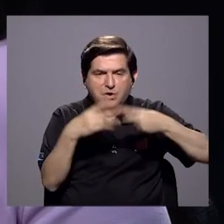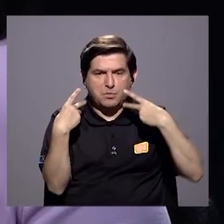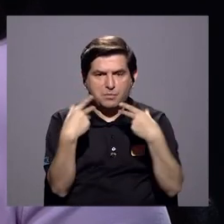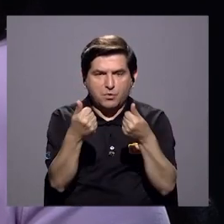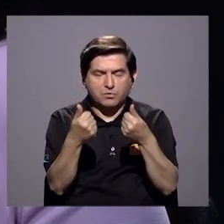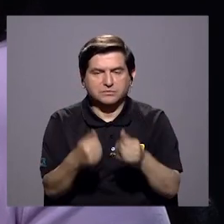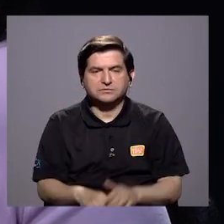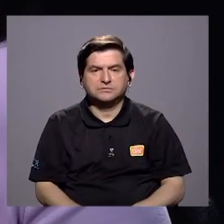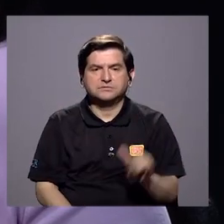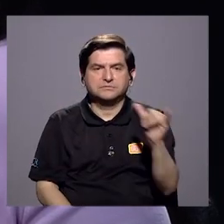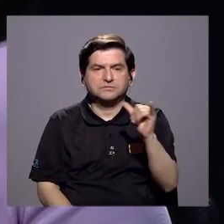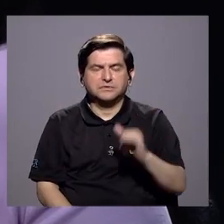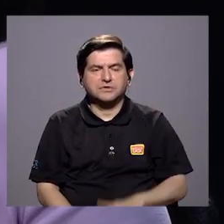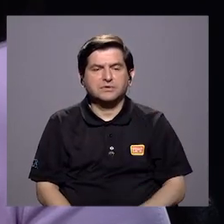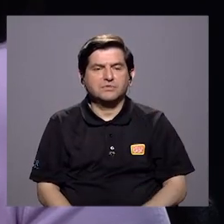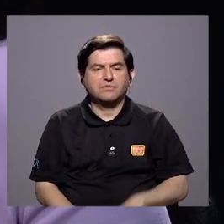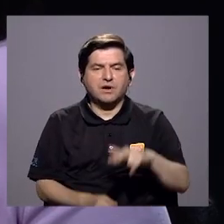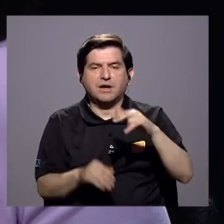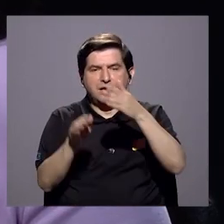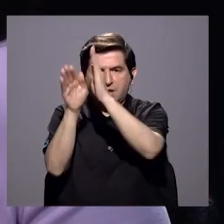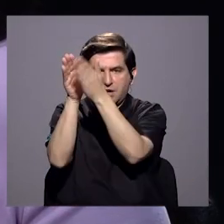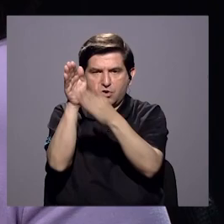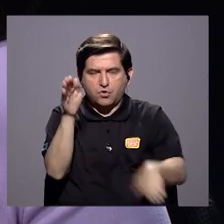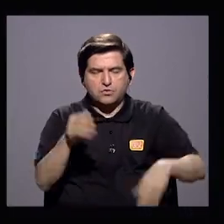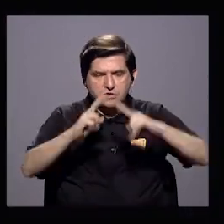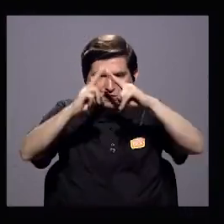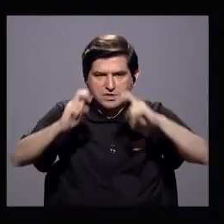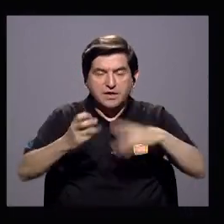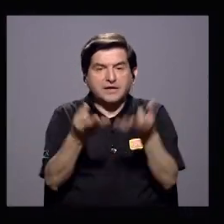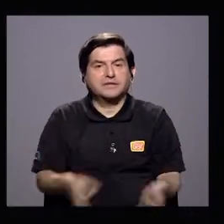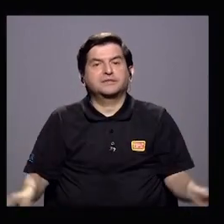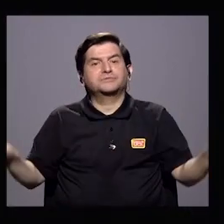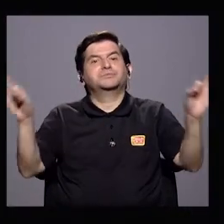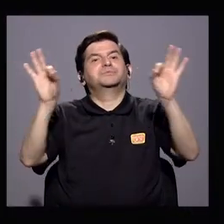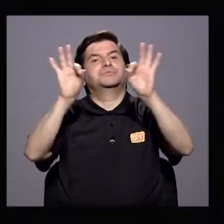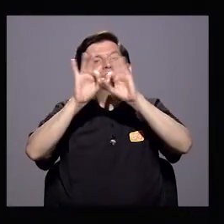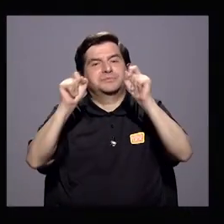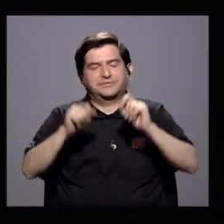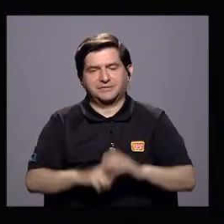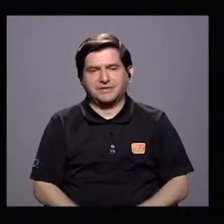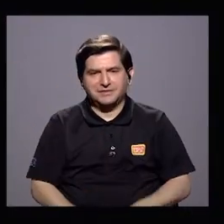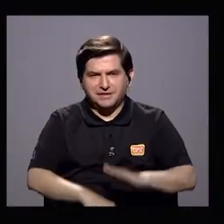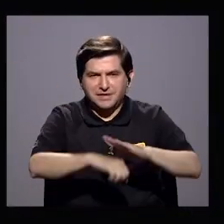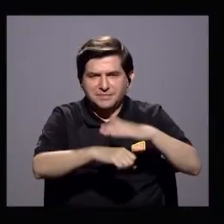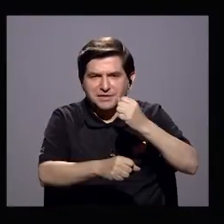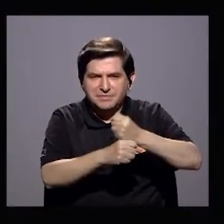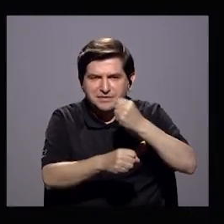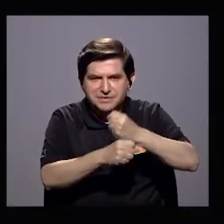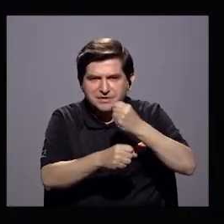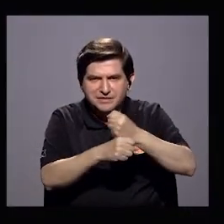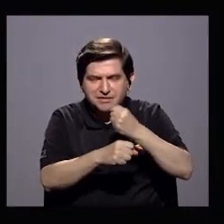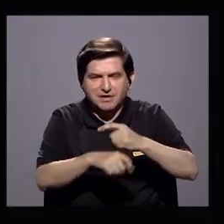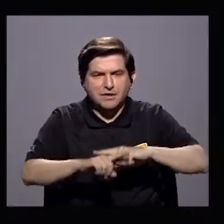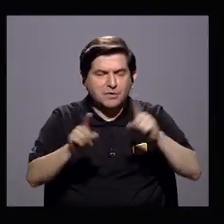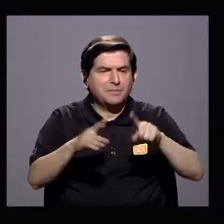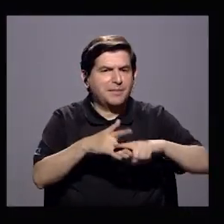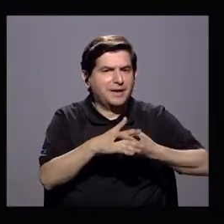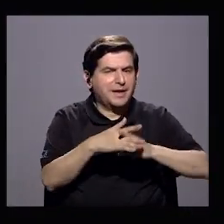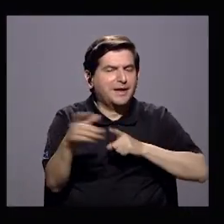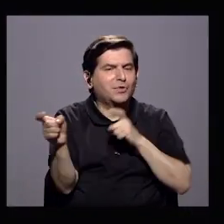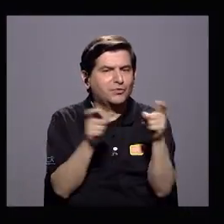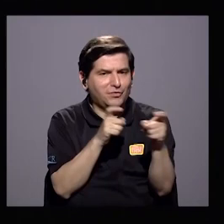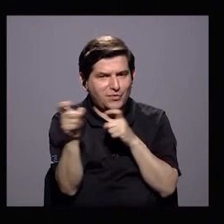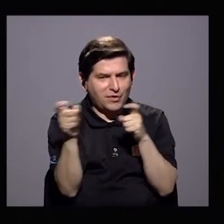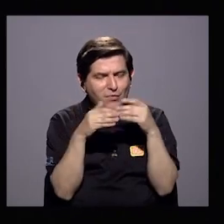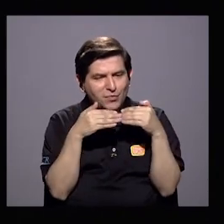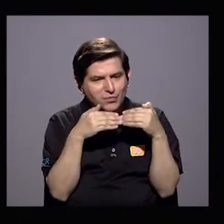para que sea también revisada por Contraloría General de la República. Eso es fundamental, a eso iba. Le permite hacer un trabajo maravilloso, pero tiene que tener mecanismos de